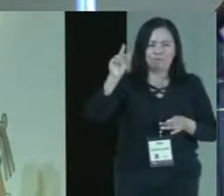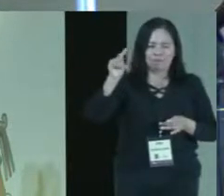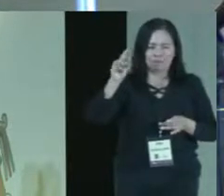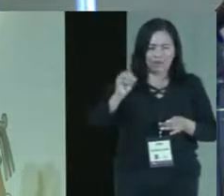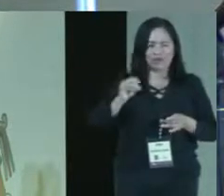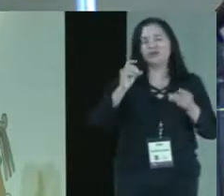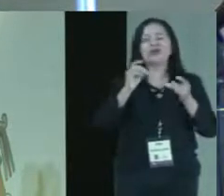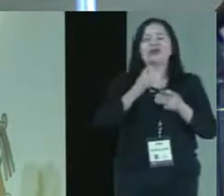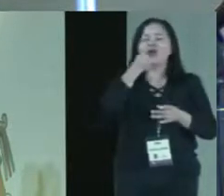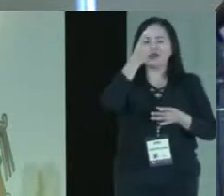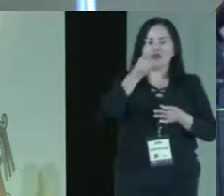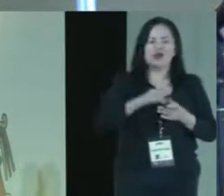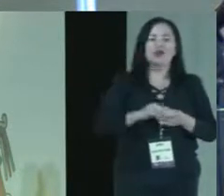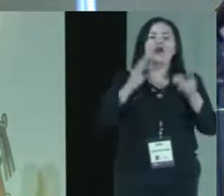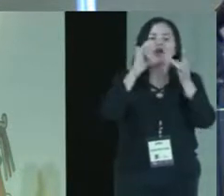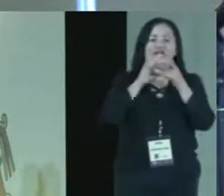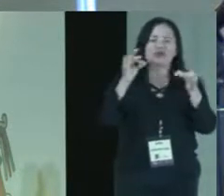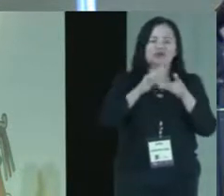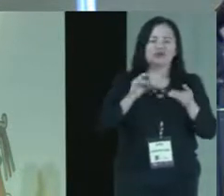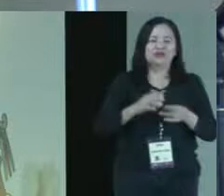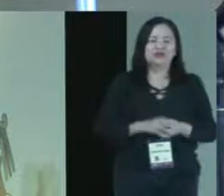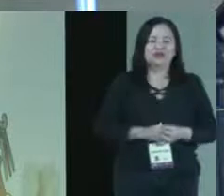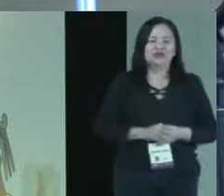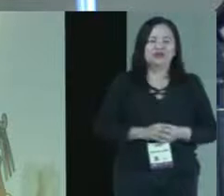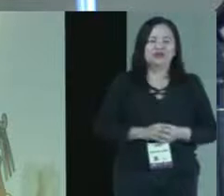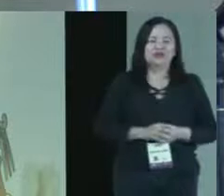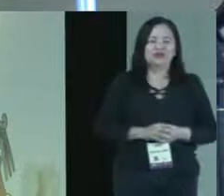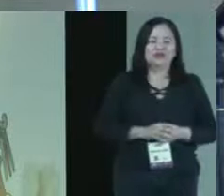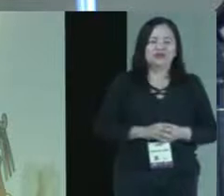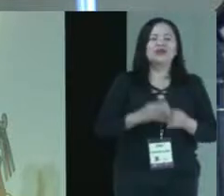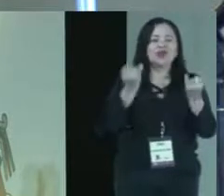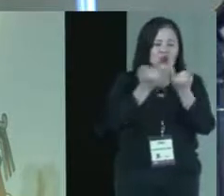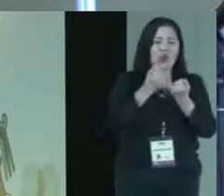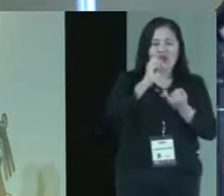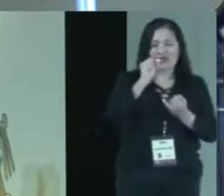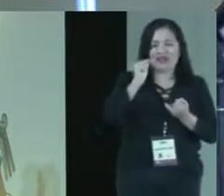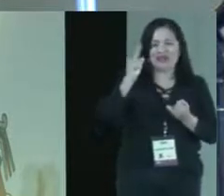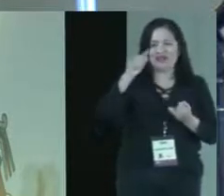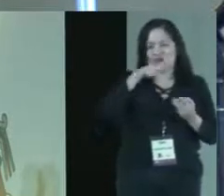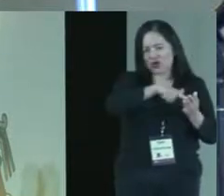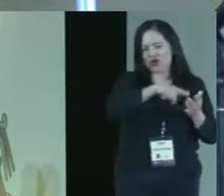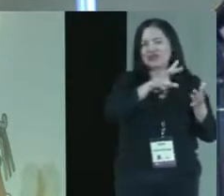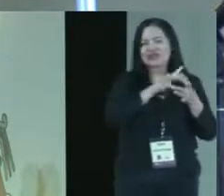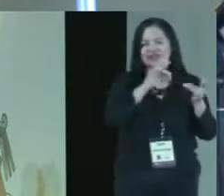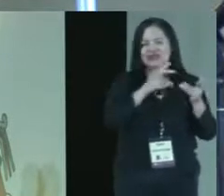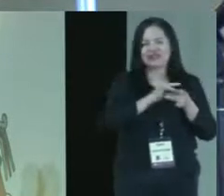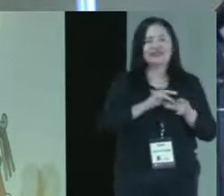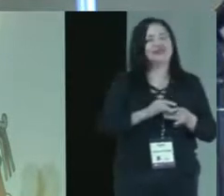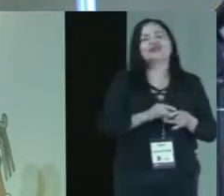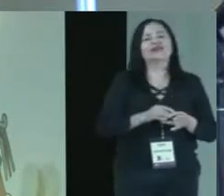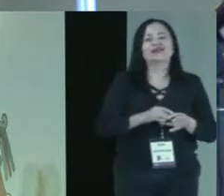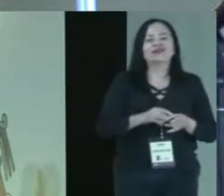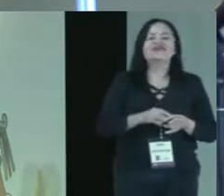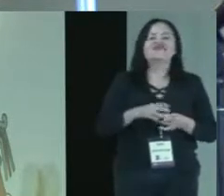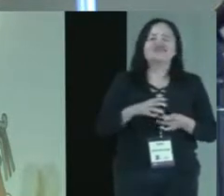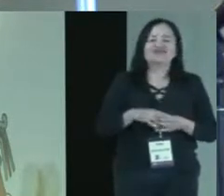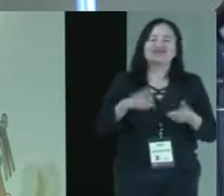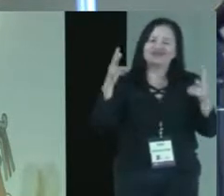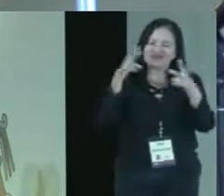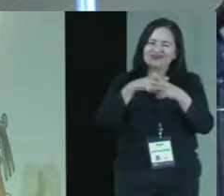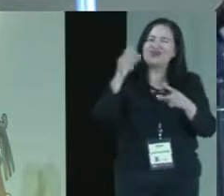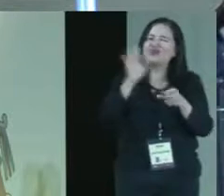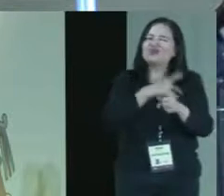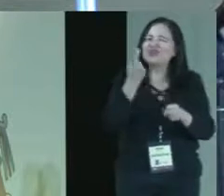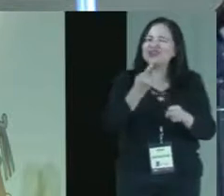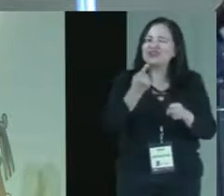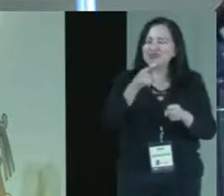SUTEM, a quien hace referencia también Saúl en su libro, La lucha del SUTEM por esa